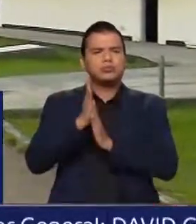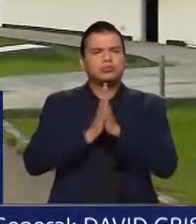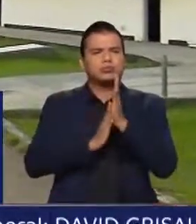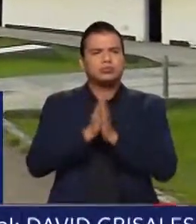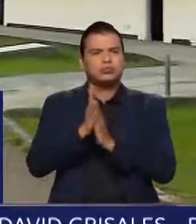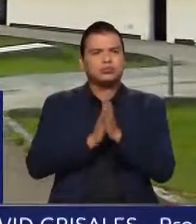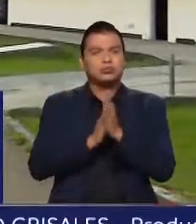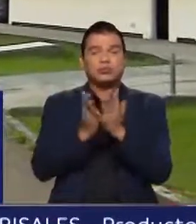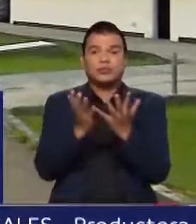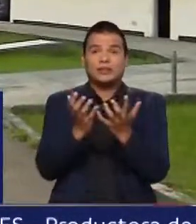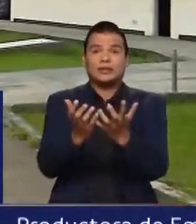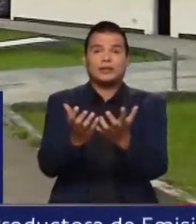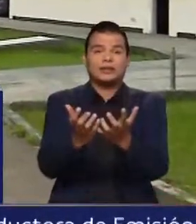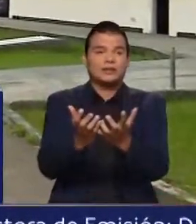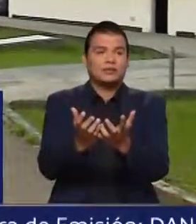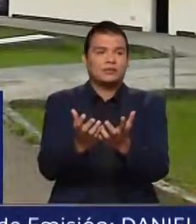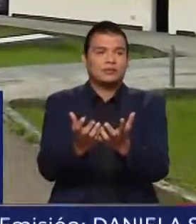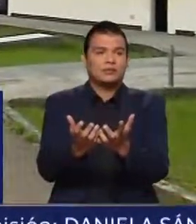salir